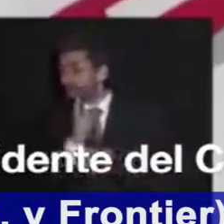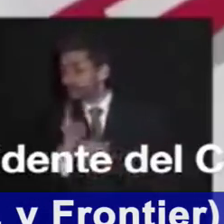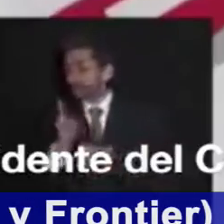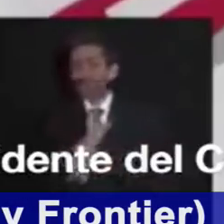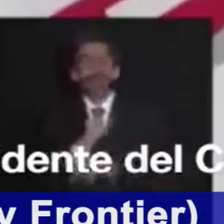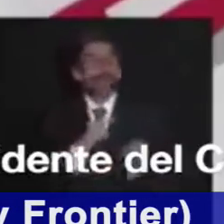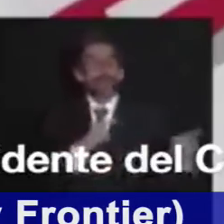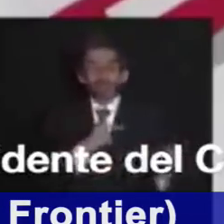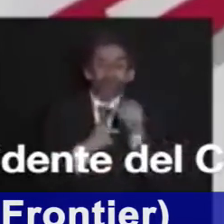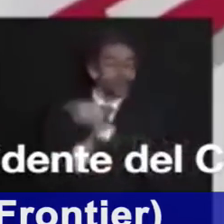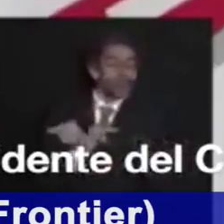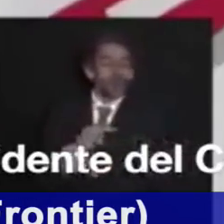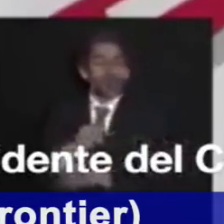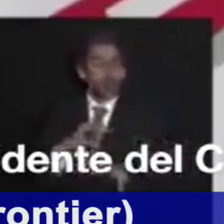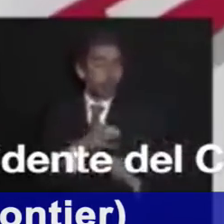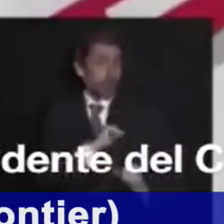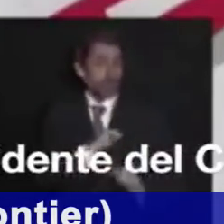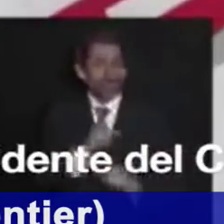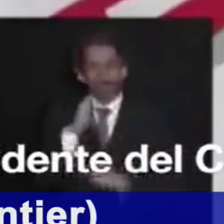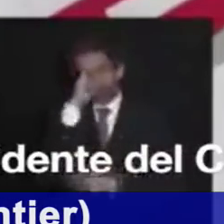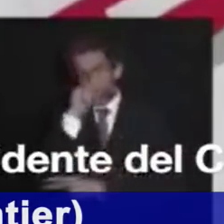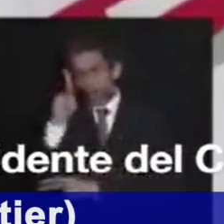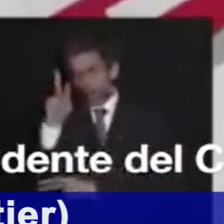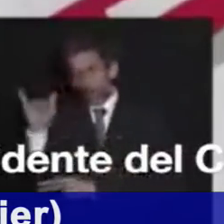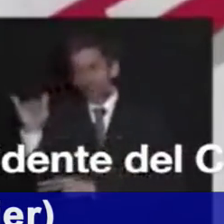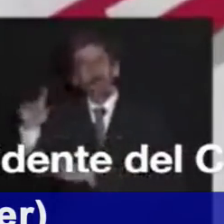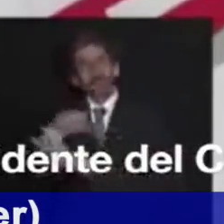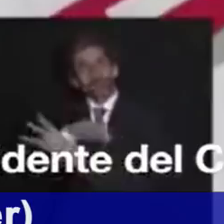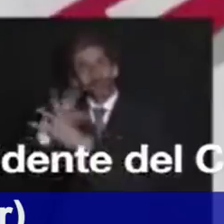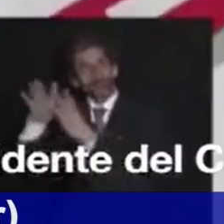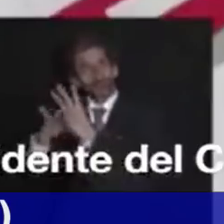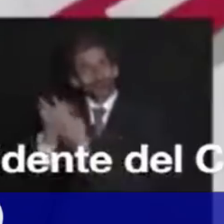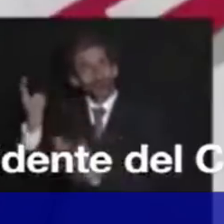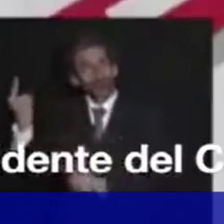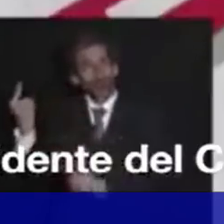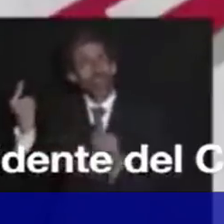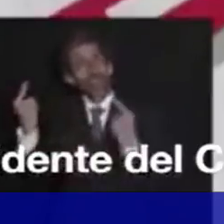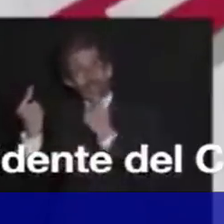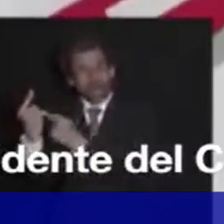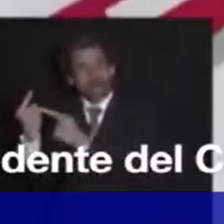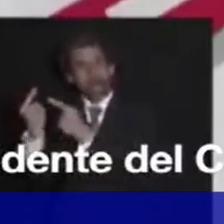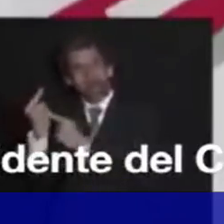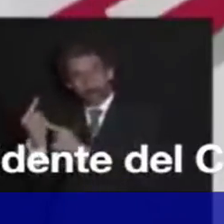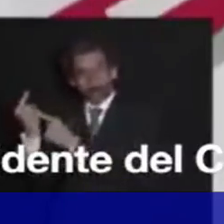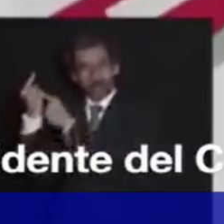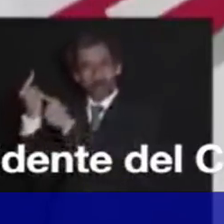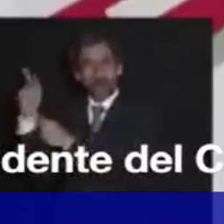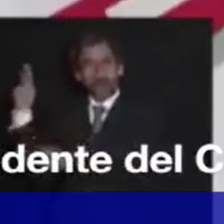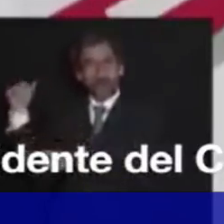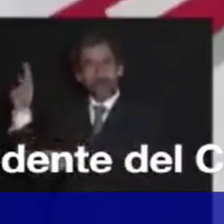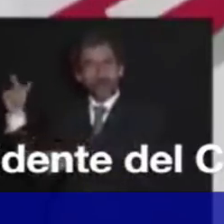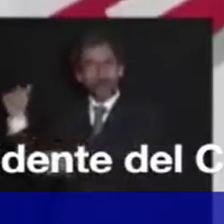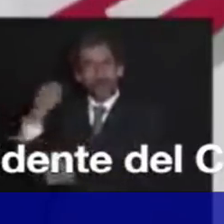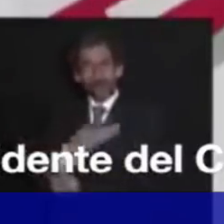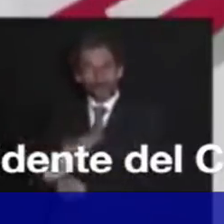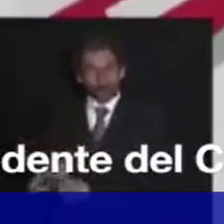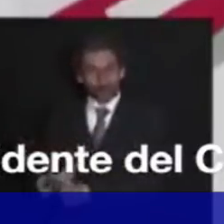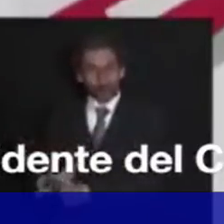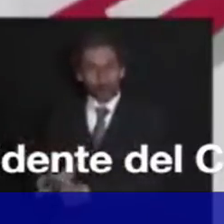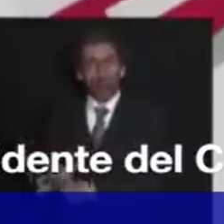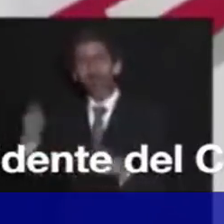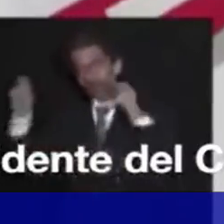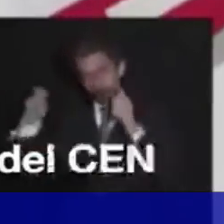del poder, que el PRI y sus aliados harán presidente a Pepe Mid. ¡Que viva